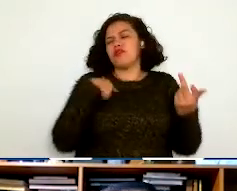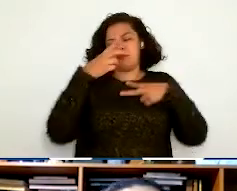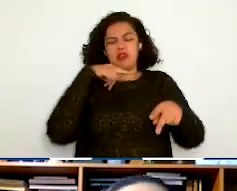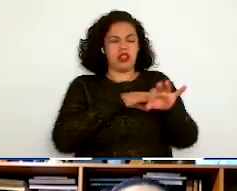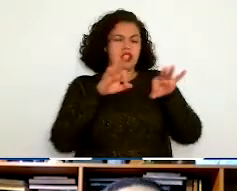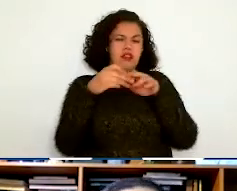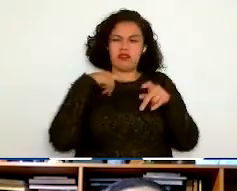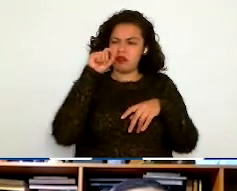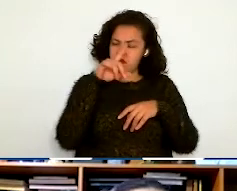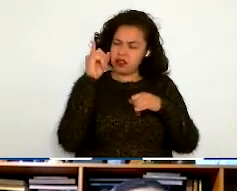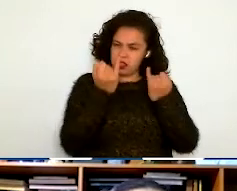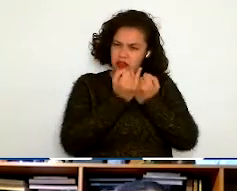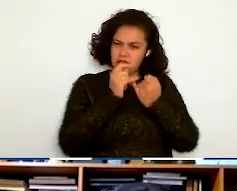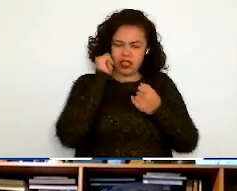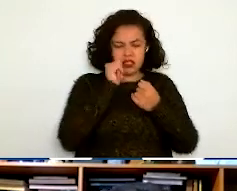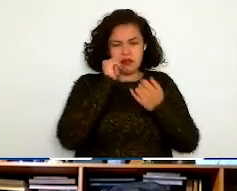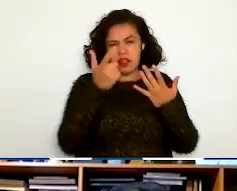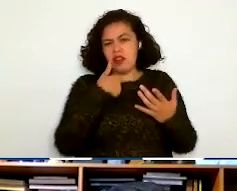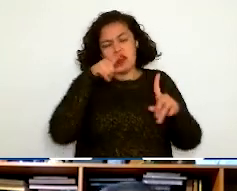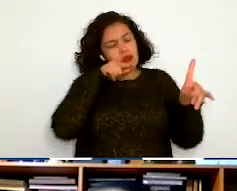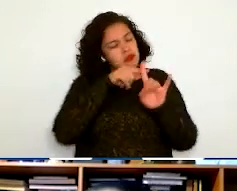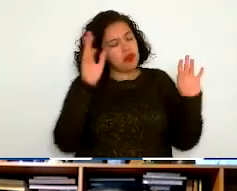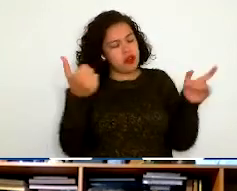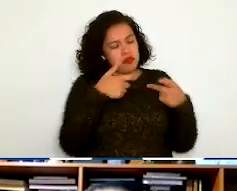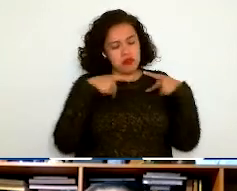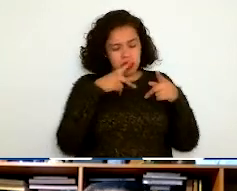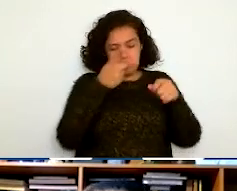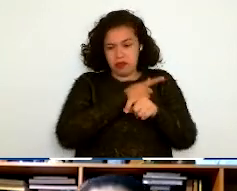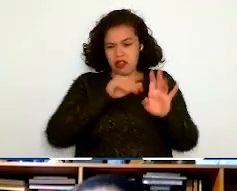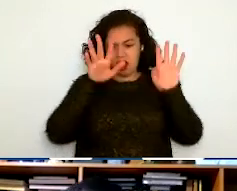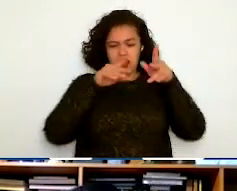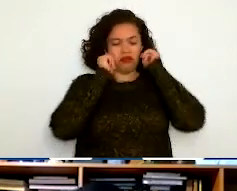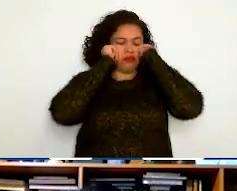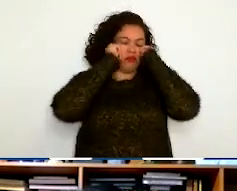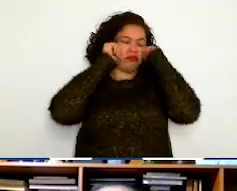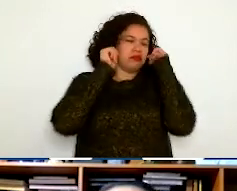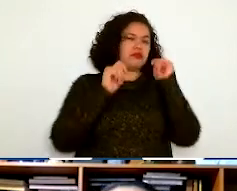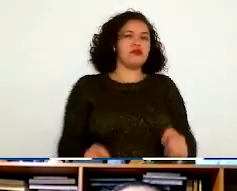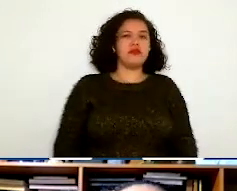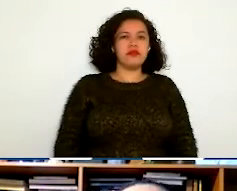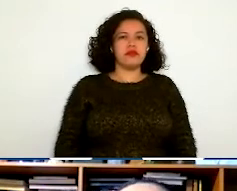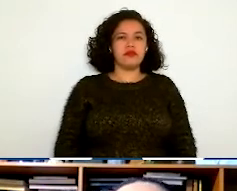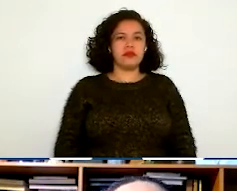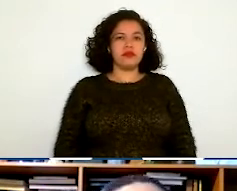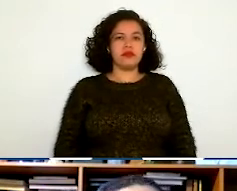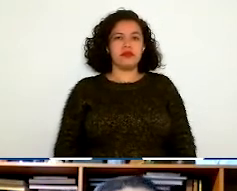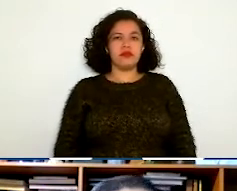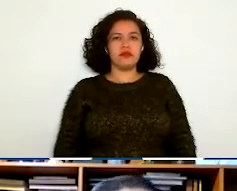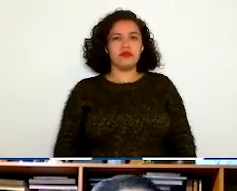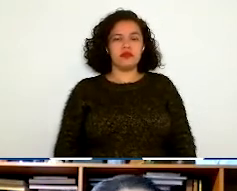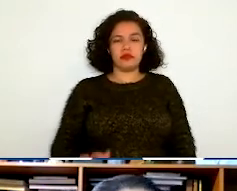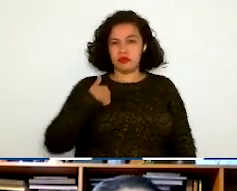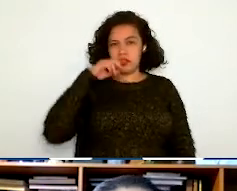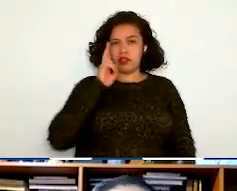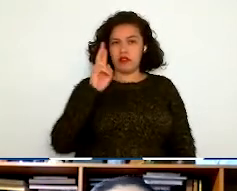eso es a lo que yo me voy a dedicar. Lo que lo demás pase, pues eso ya no me interesa, porque entonces lo veo con un punto de vista